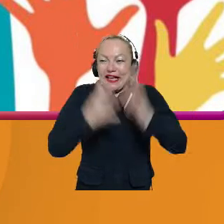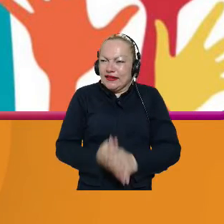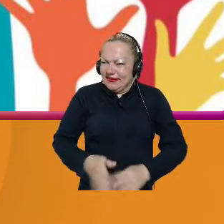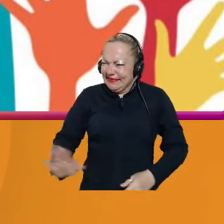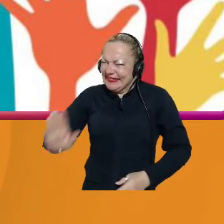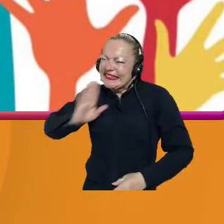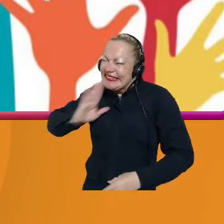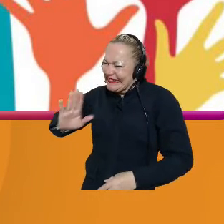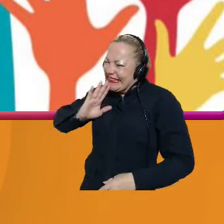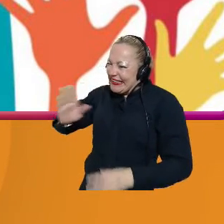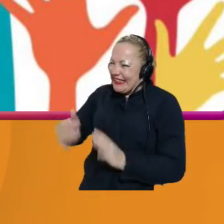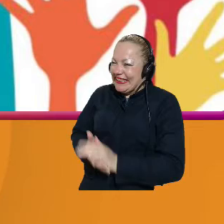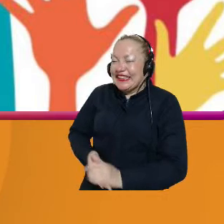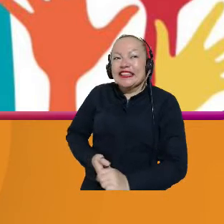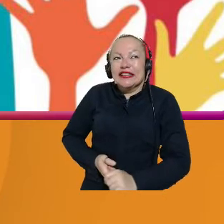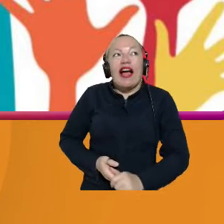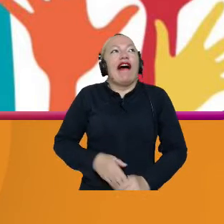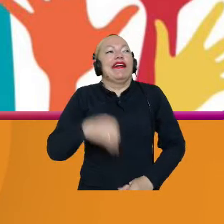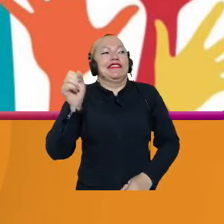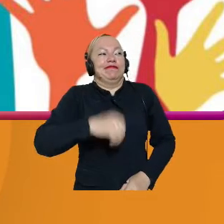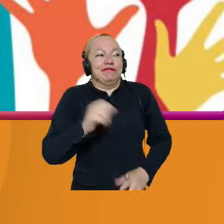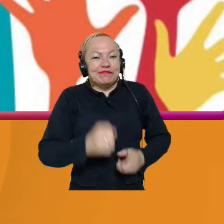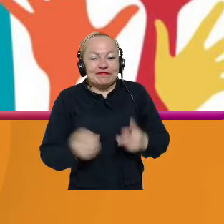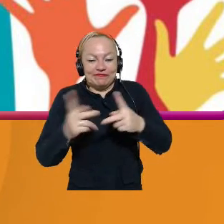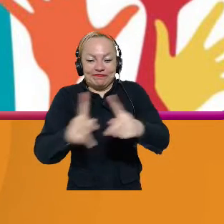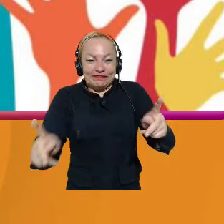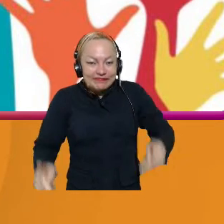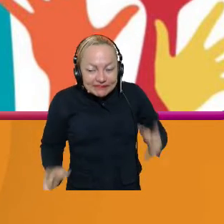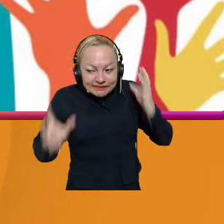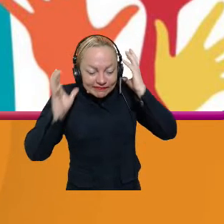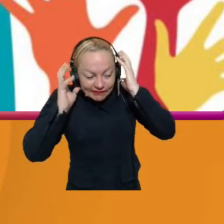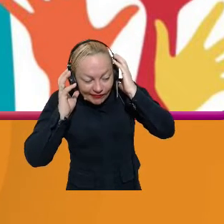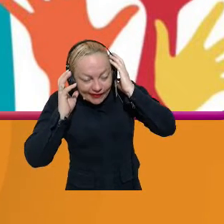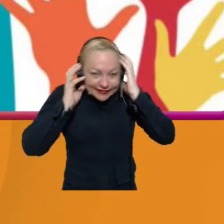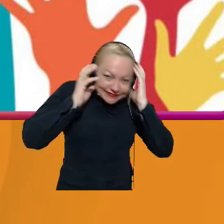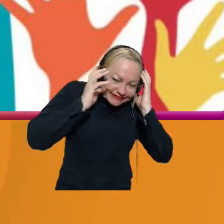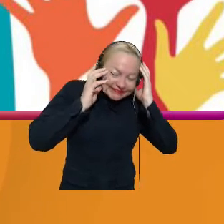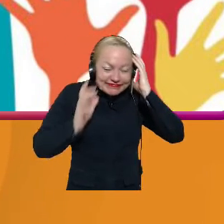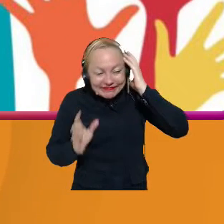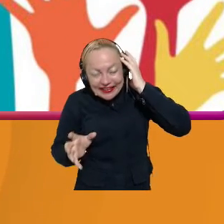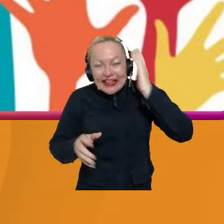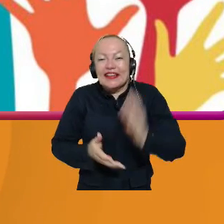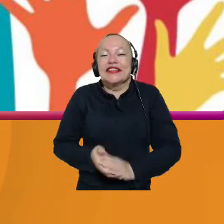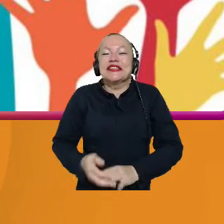quién? De una estación de radio y su eslogan es muy gracioso